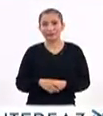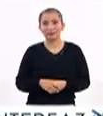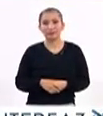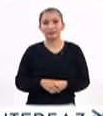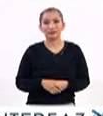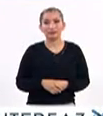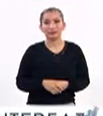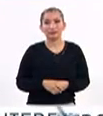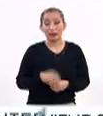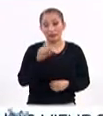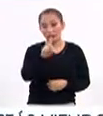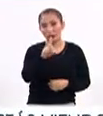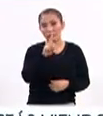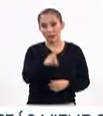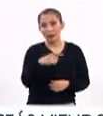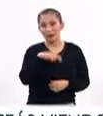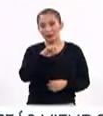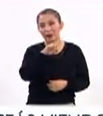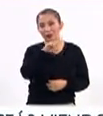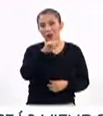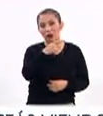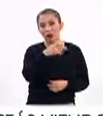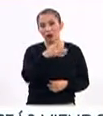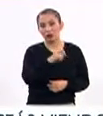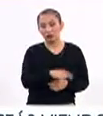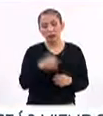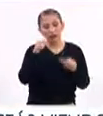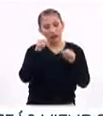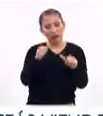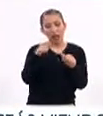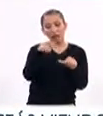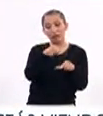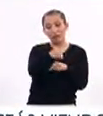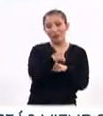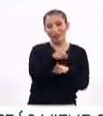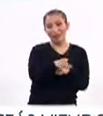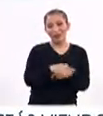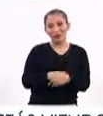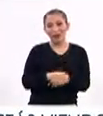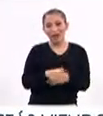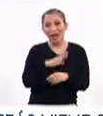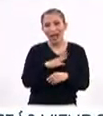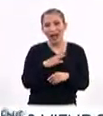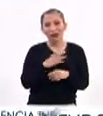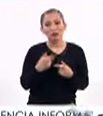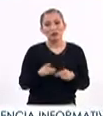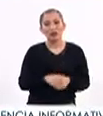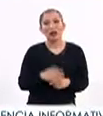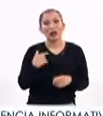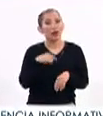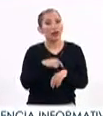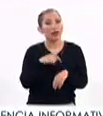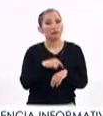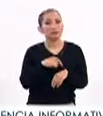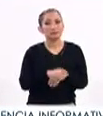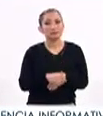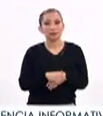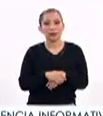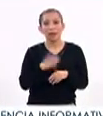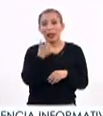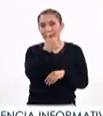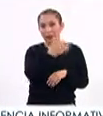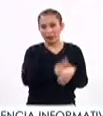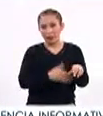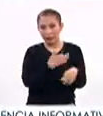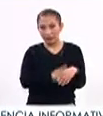y bueno, este domingo sale en Nezahualcóyotl. Pero ahorita concentrémonos este domingo que va a ser el concierto. ¿A qué hora va a ser en Nezahualcóyotl? Es a las 6 de